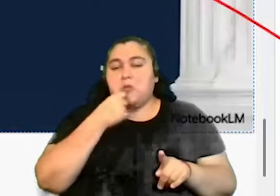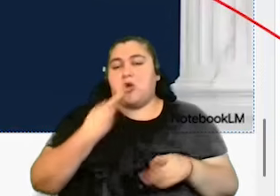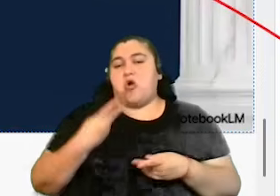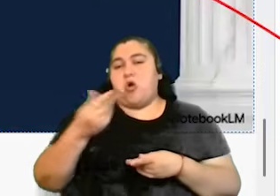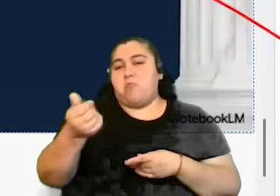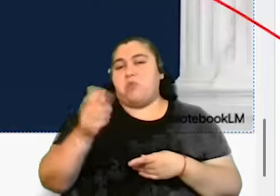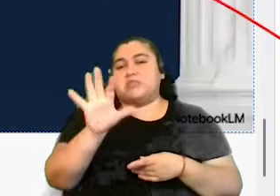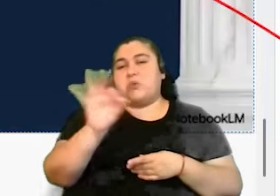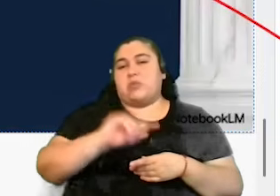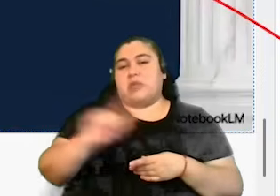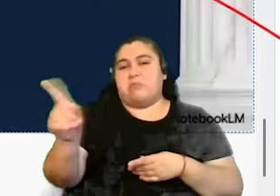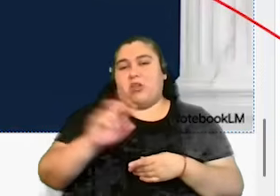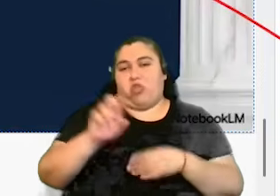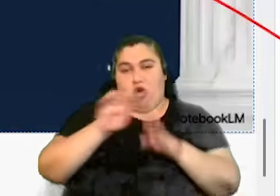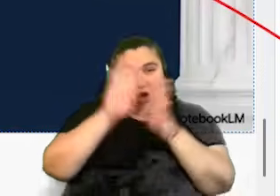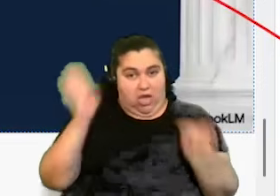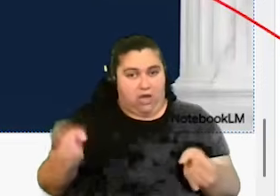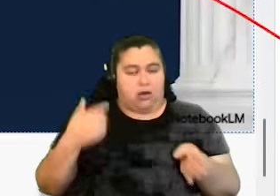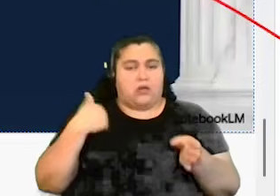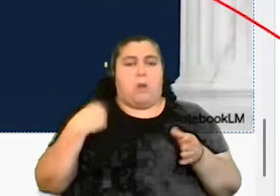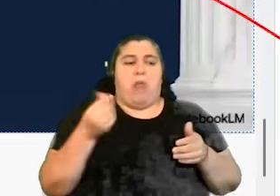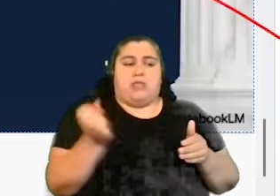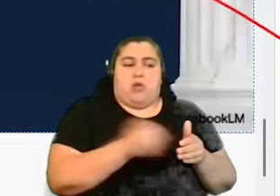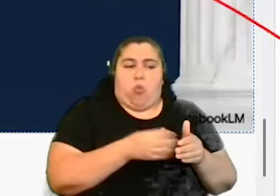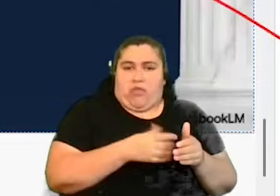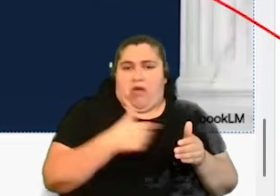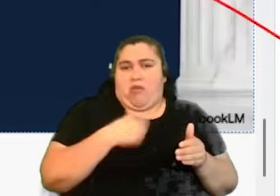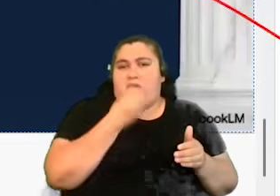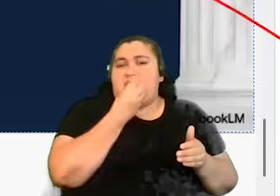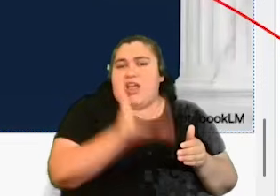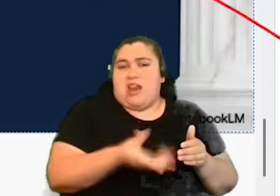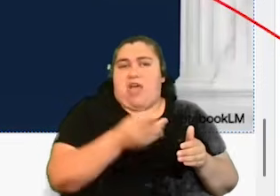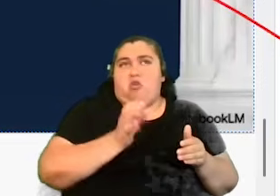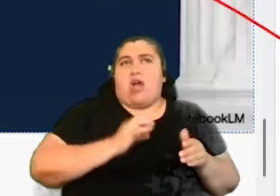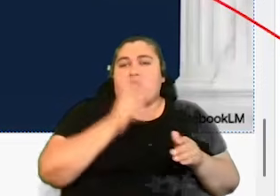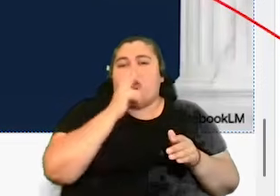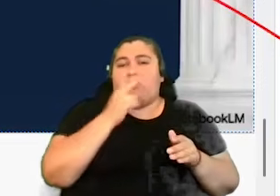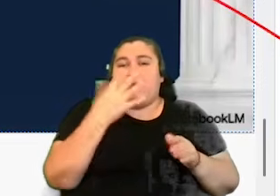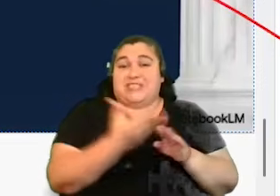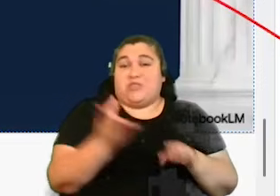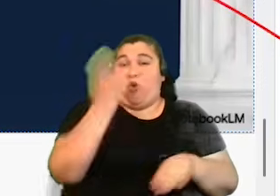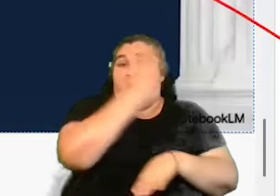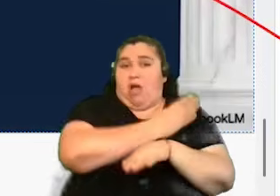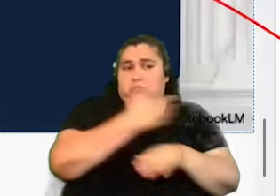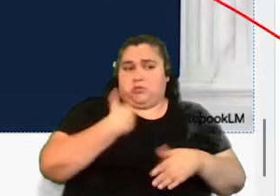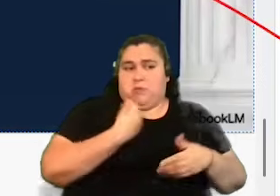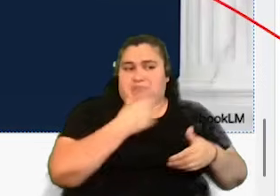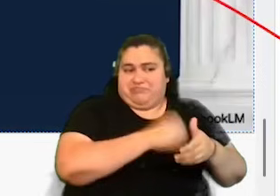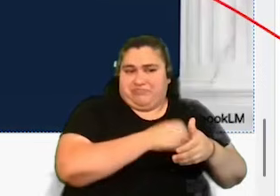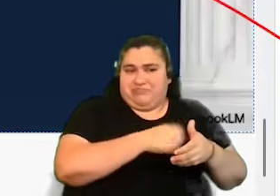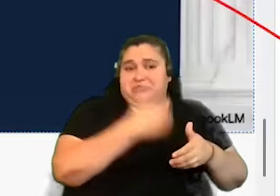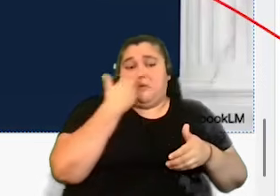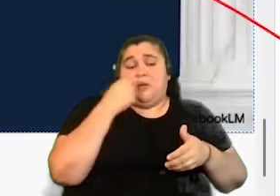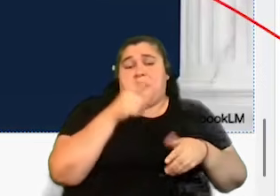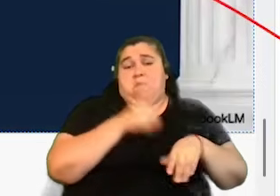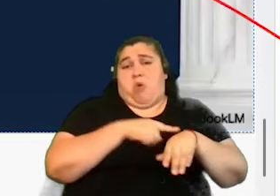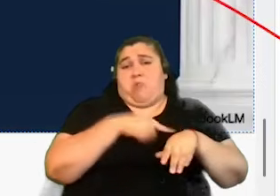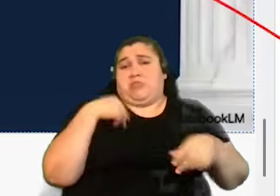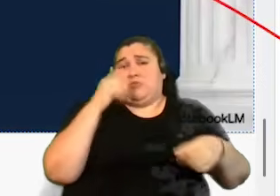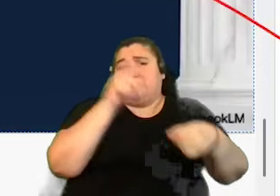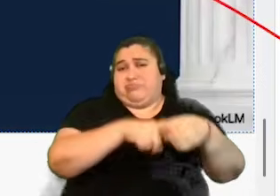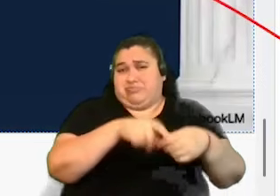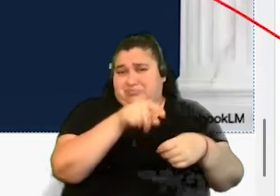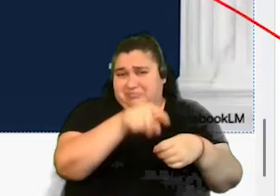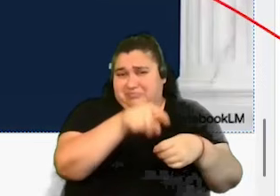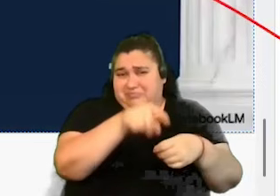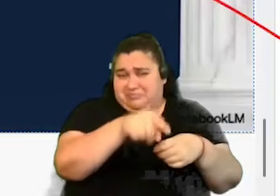y declaro haberlos tenido con anterioridad al 2025 o al año en que me doy de alta en el régimen simplificado, ¿no debo